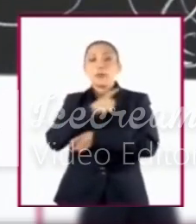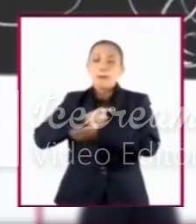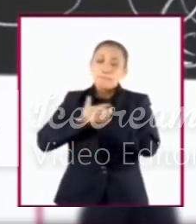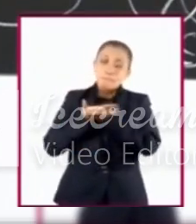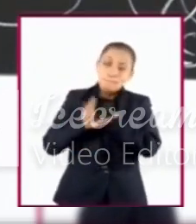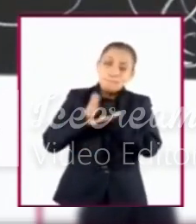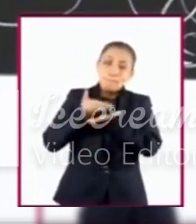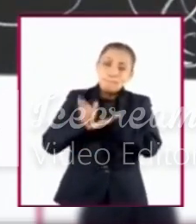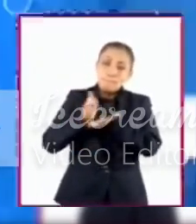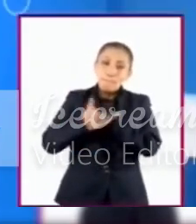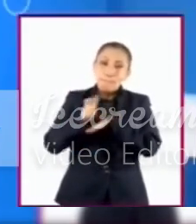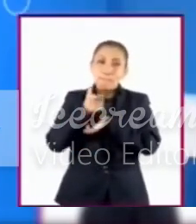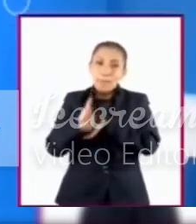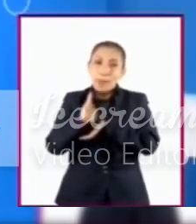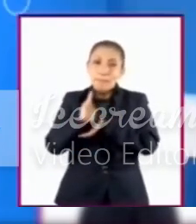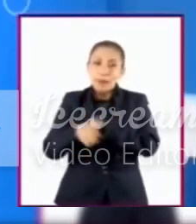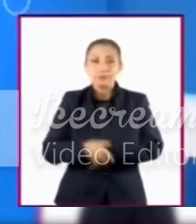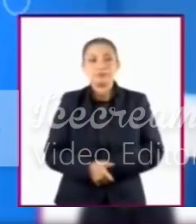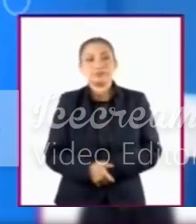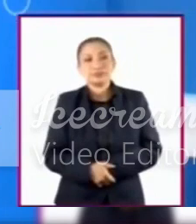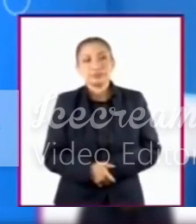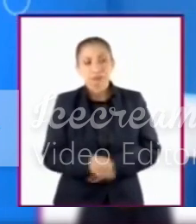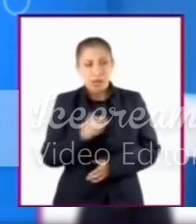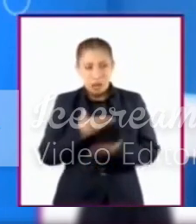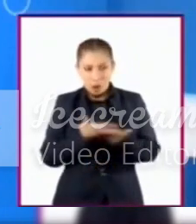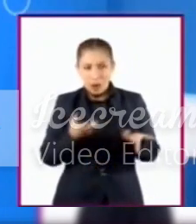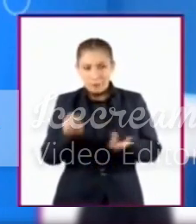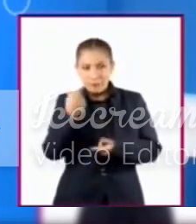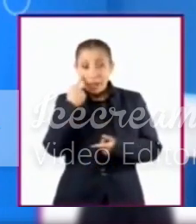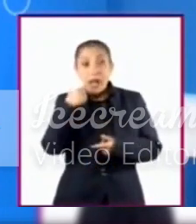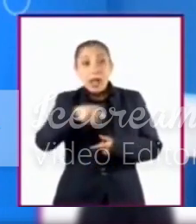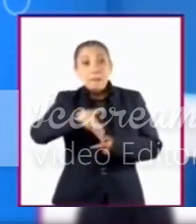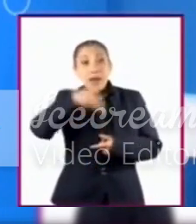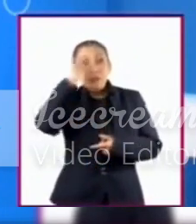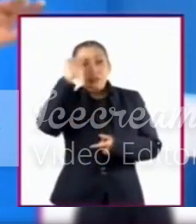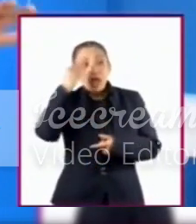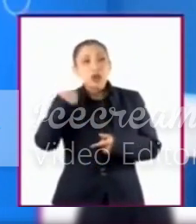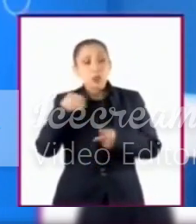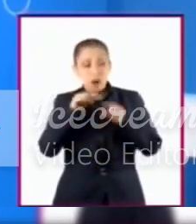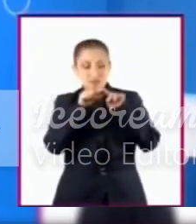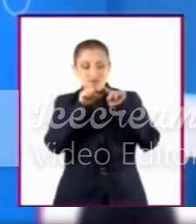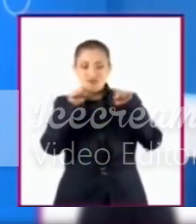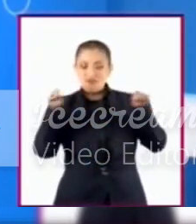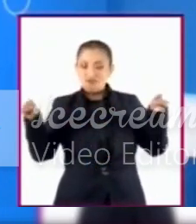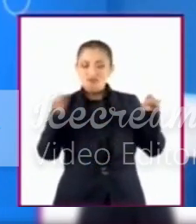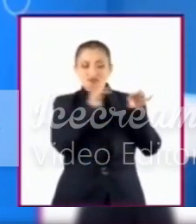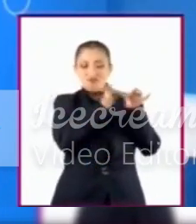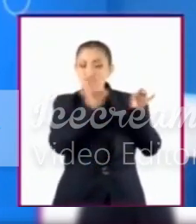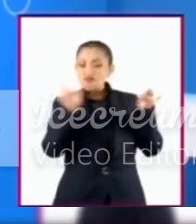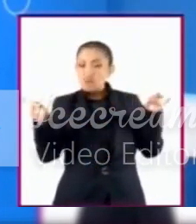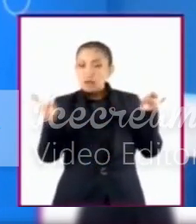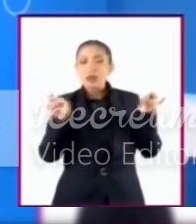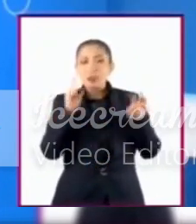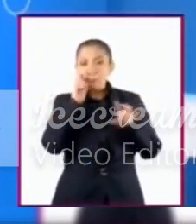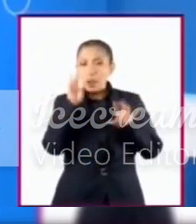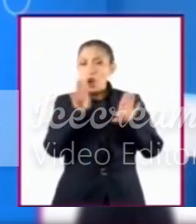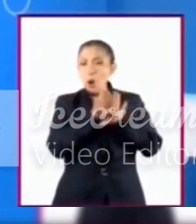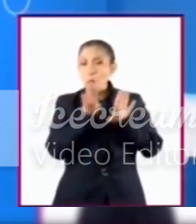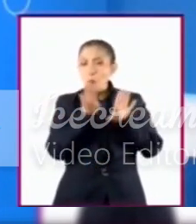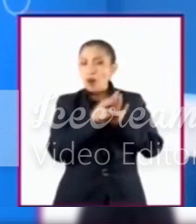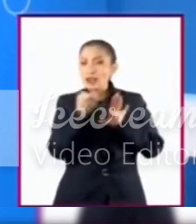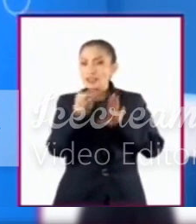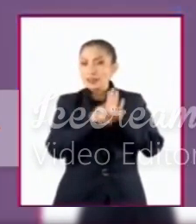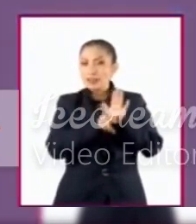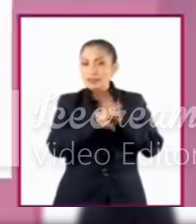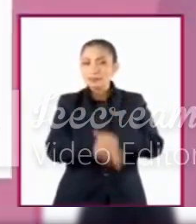ir pagando poco a poco. ¿Qué les parece si ahora aprendemos a trazar una recta numérica? Veamos el